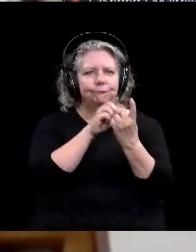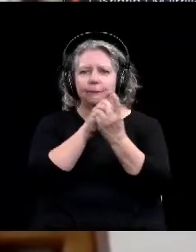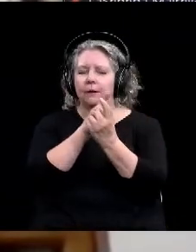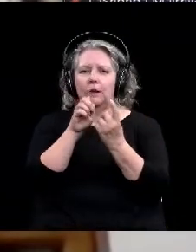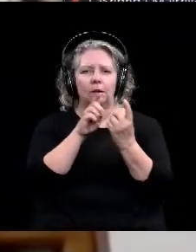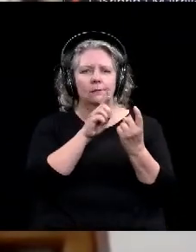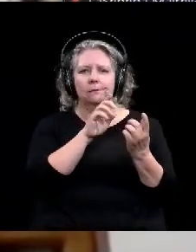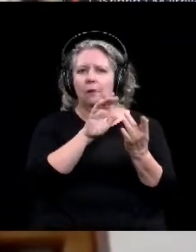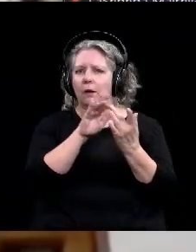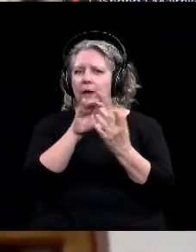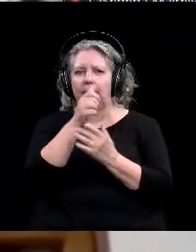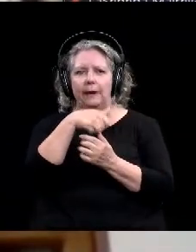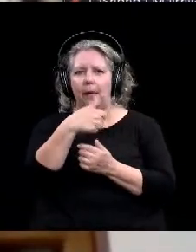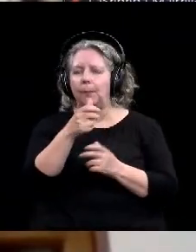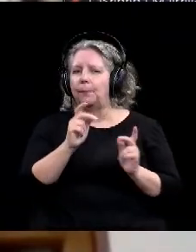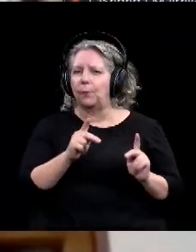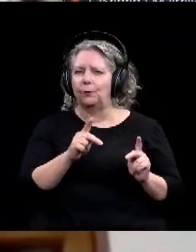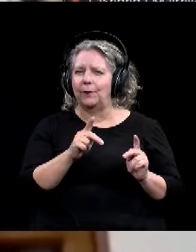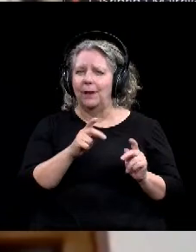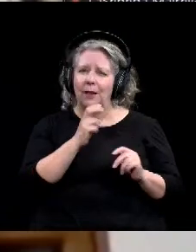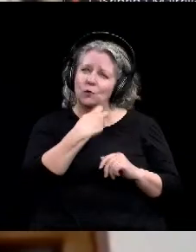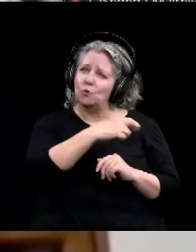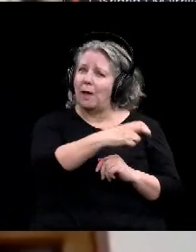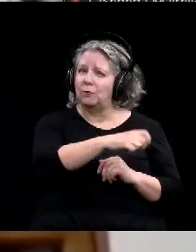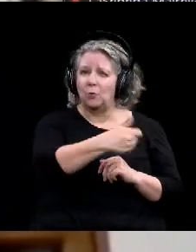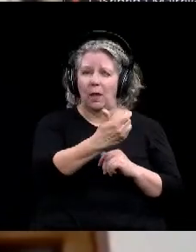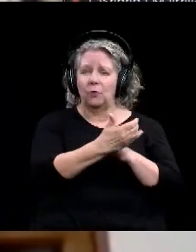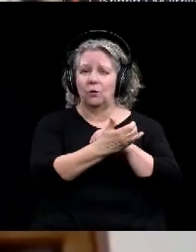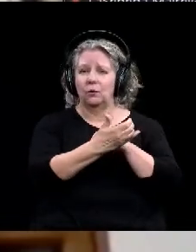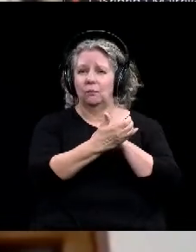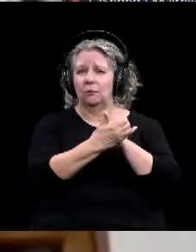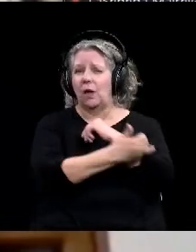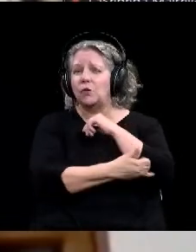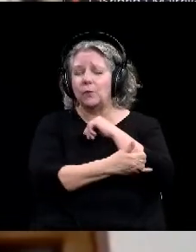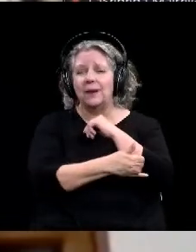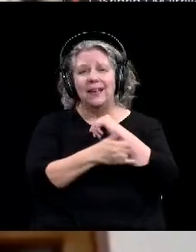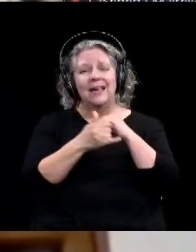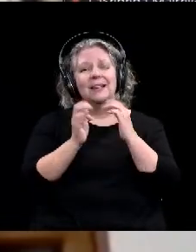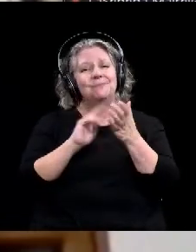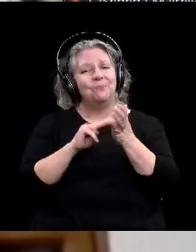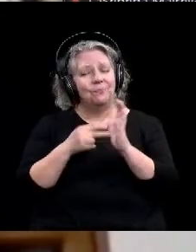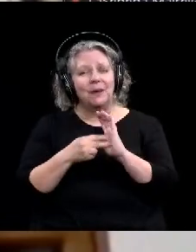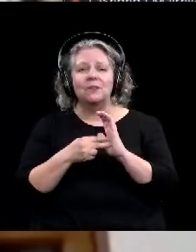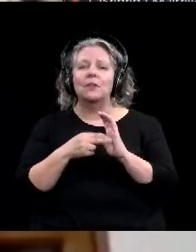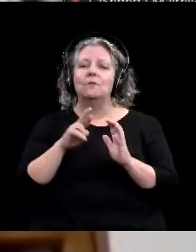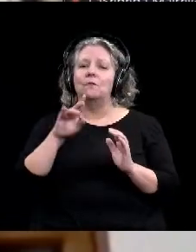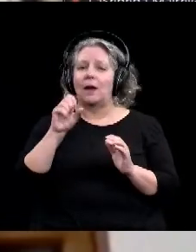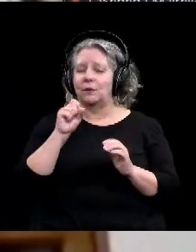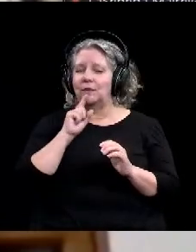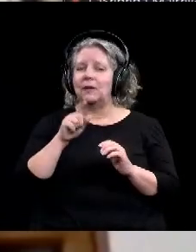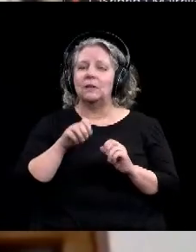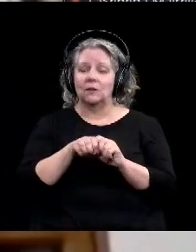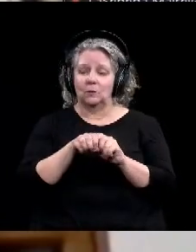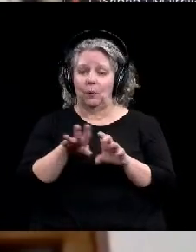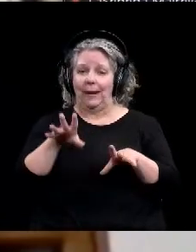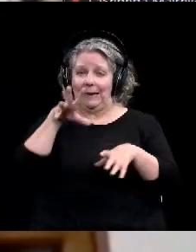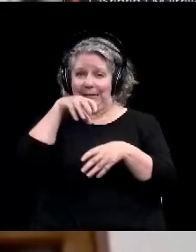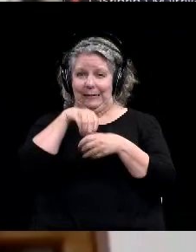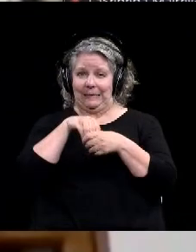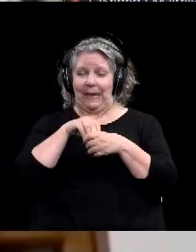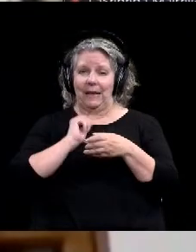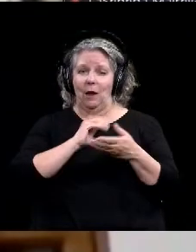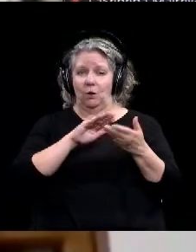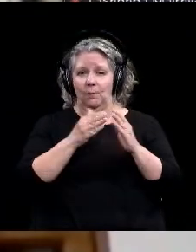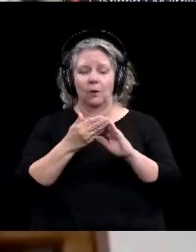lado entonces quería avisar es que eso se está contagiando entre la comunidad así es